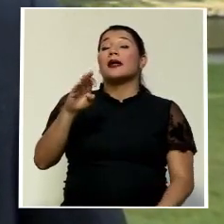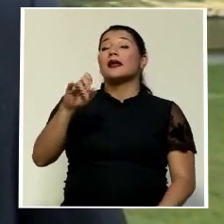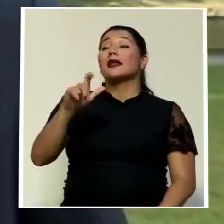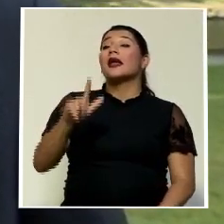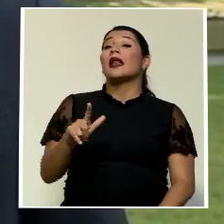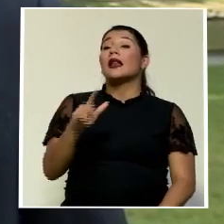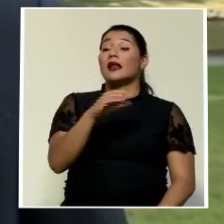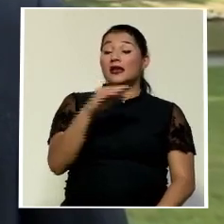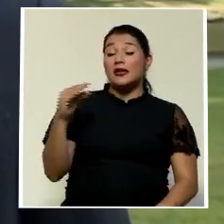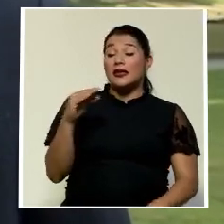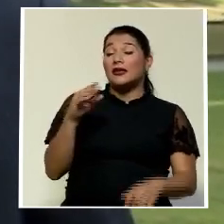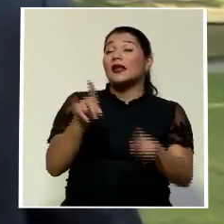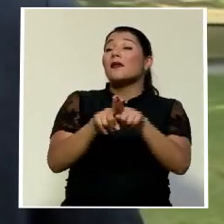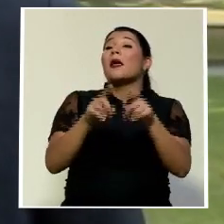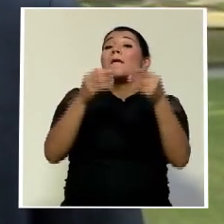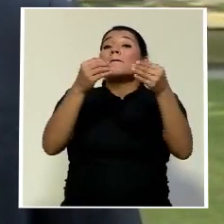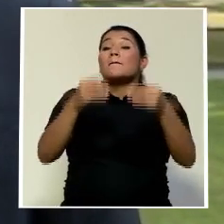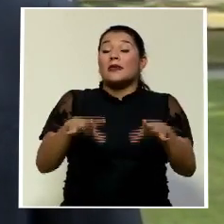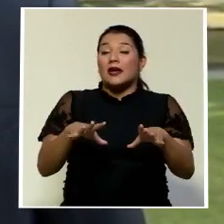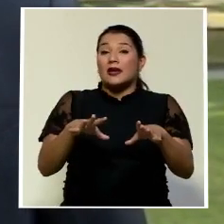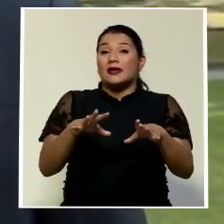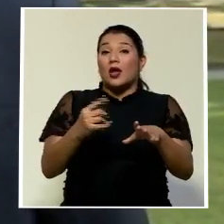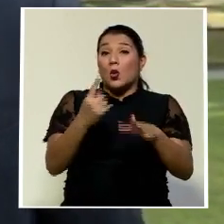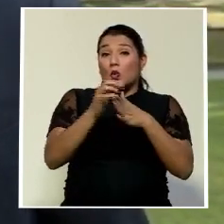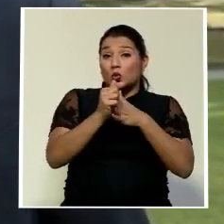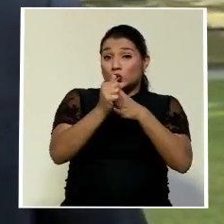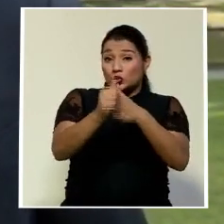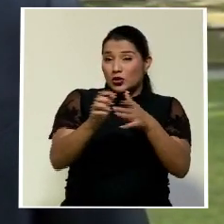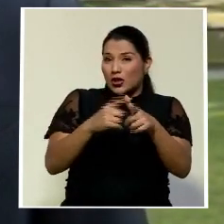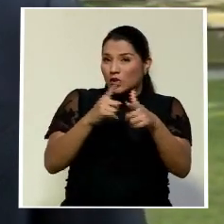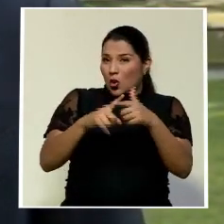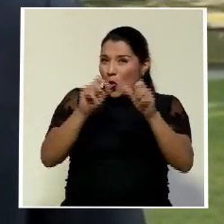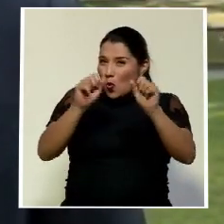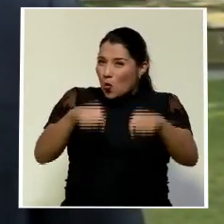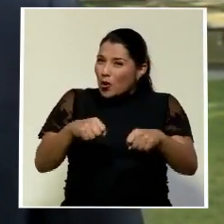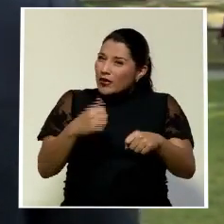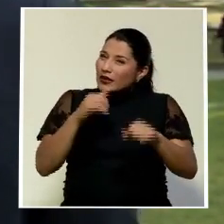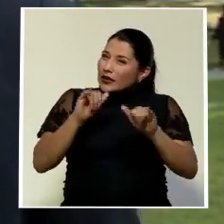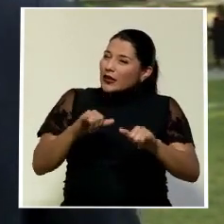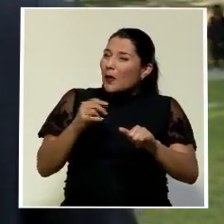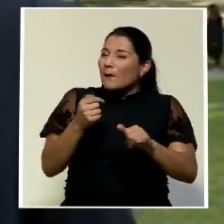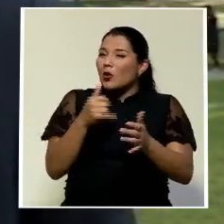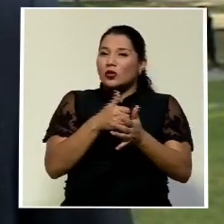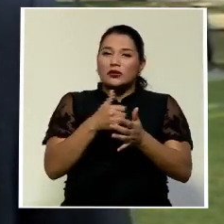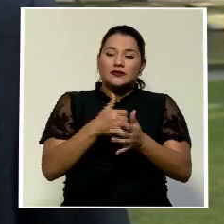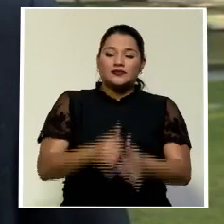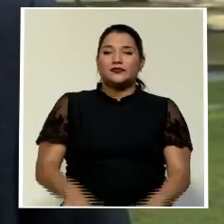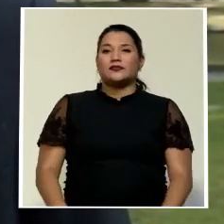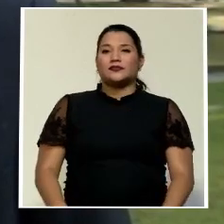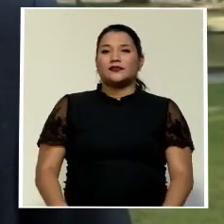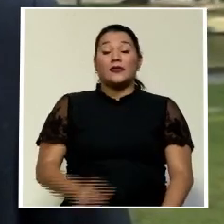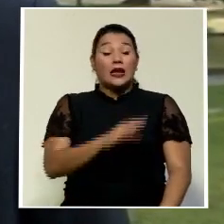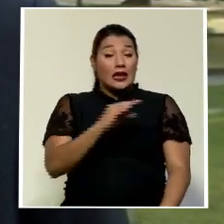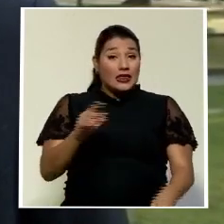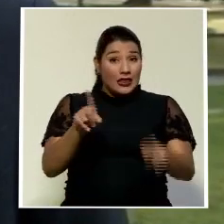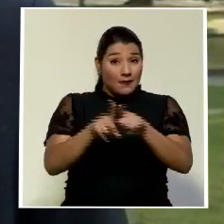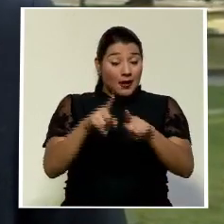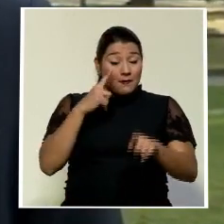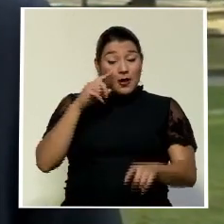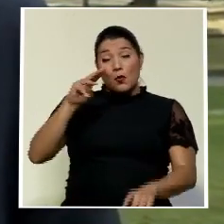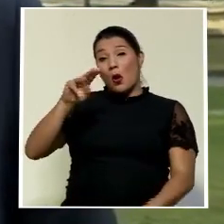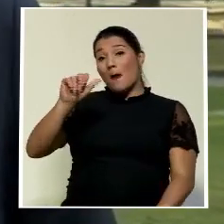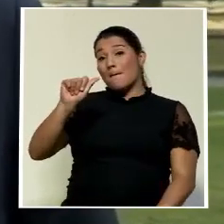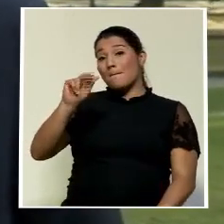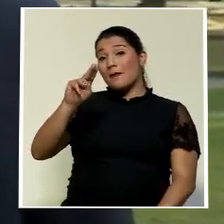der Leyen está perdiendo una mentora, por lo que podría quedar un poco debilitada. Y también vemos que Emmanuel Macron